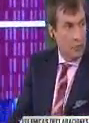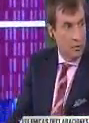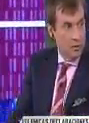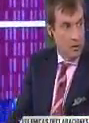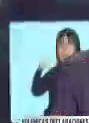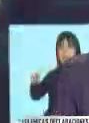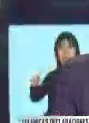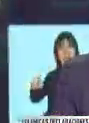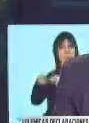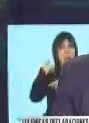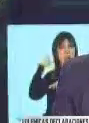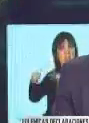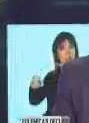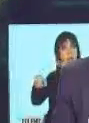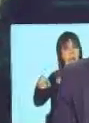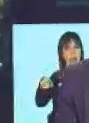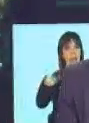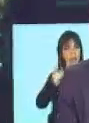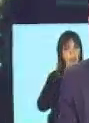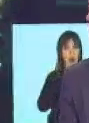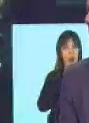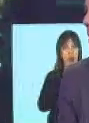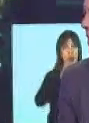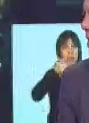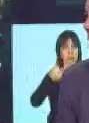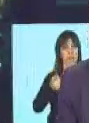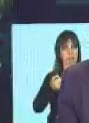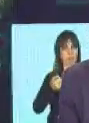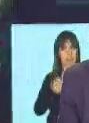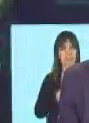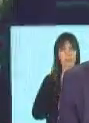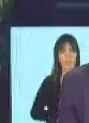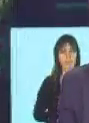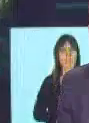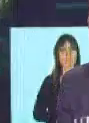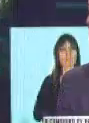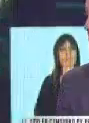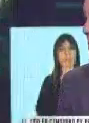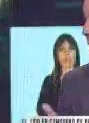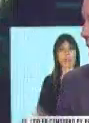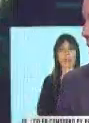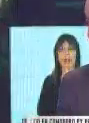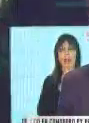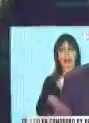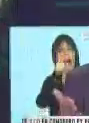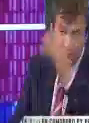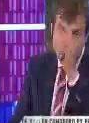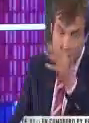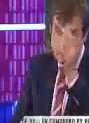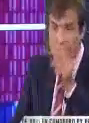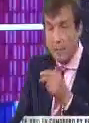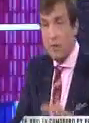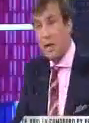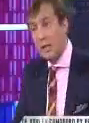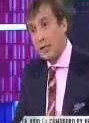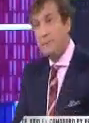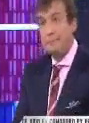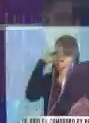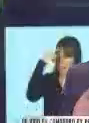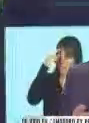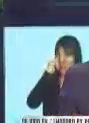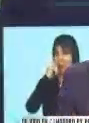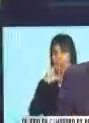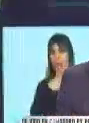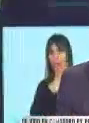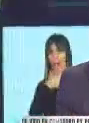lleva esto? Esto lo lleva... La pena seguramente la va a tener. El problema es que lo va a apelar. Ahí vino el primer capítulo